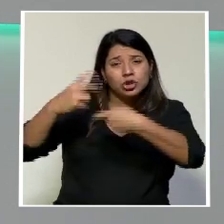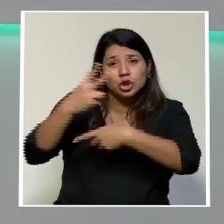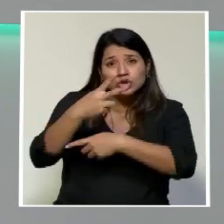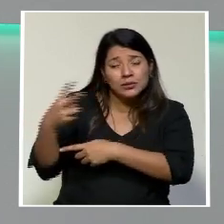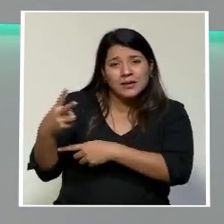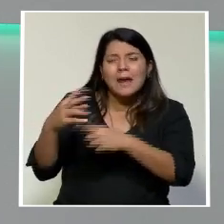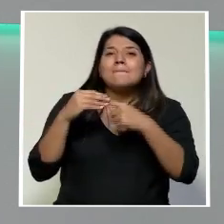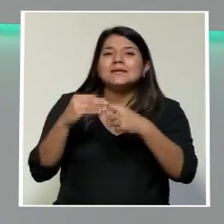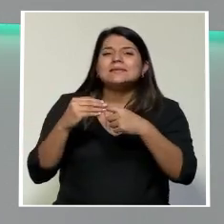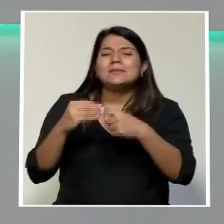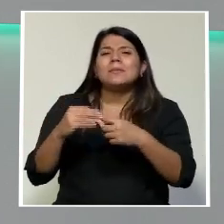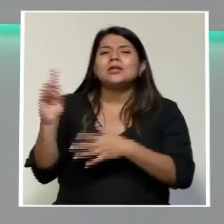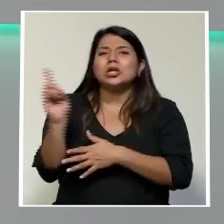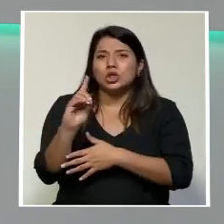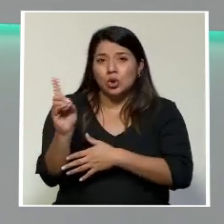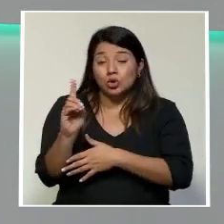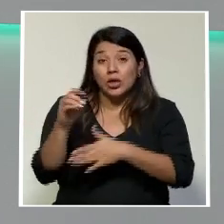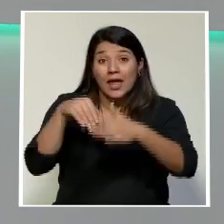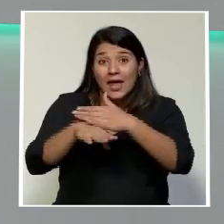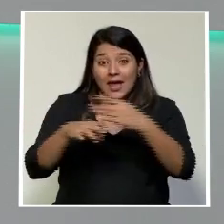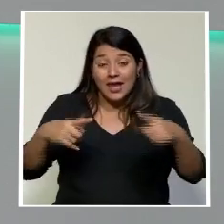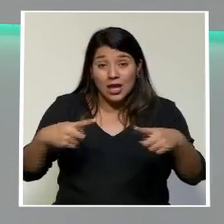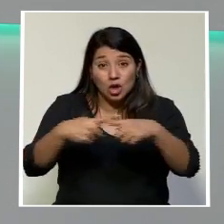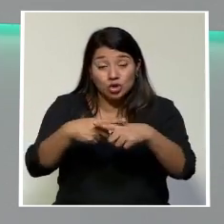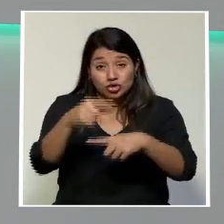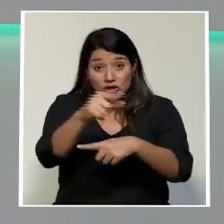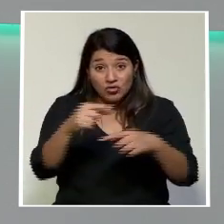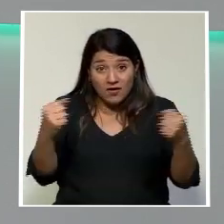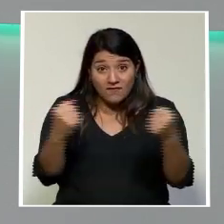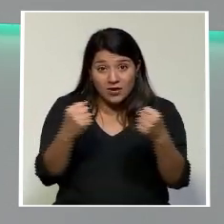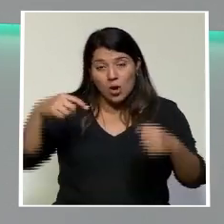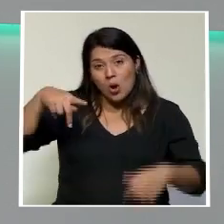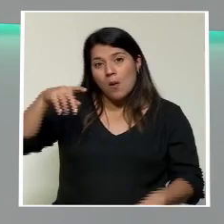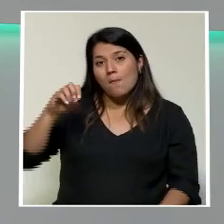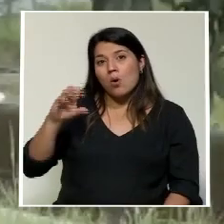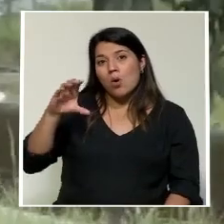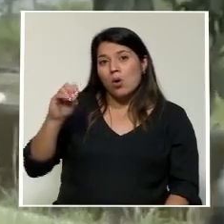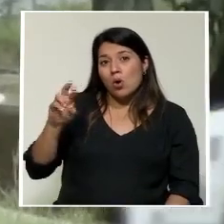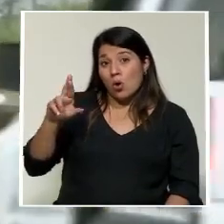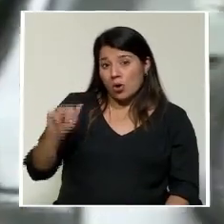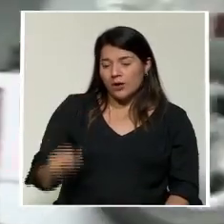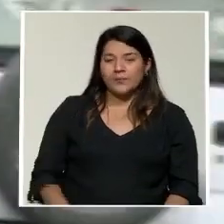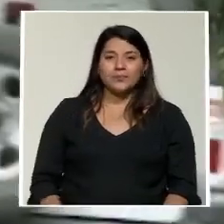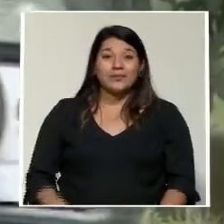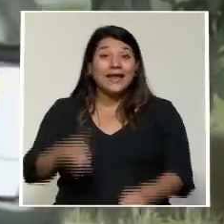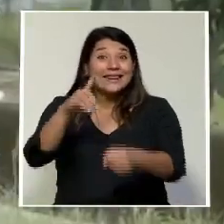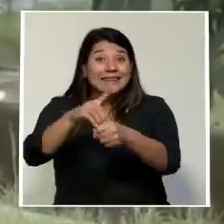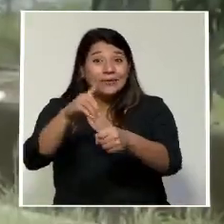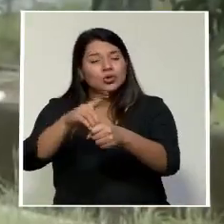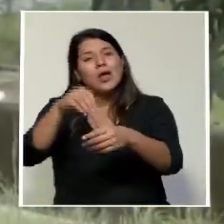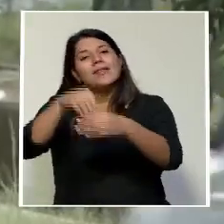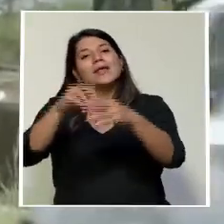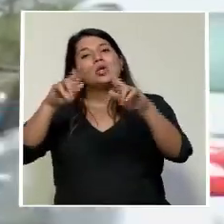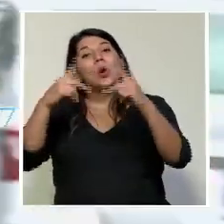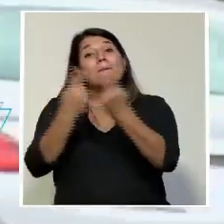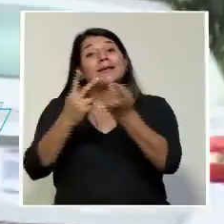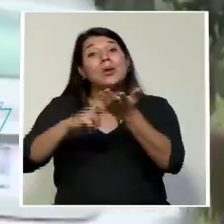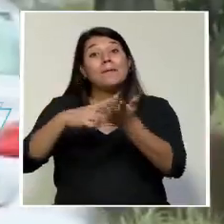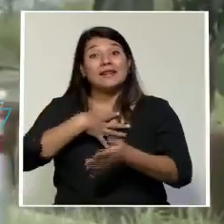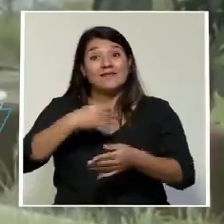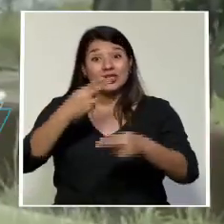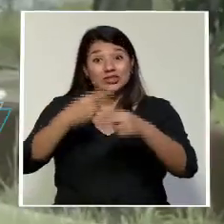especialmente en el sector del cruce del río Frío, Pocora. La diputada liberacionista Yorleni León